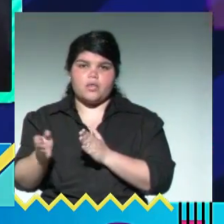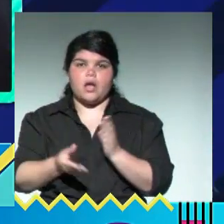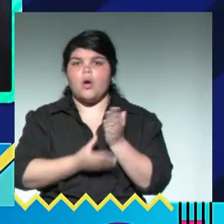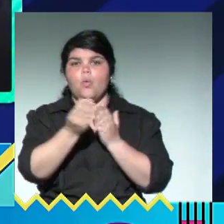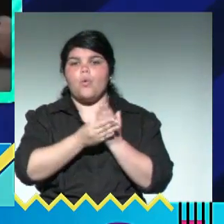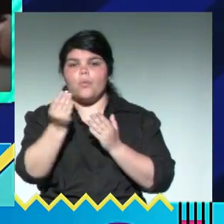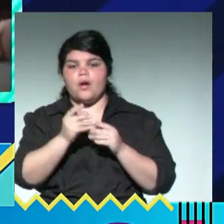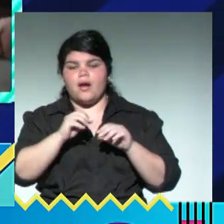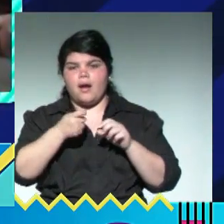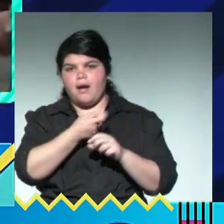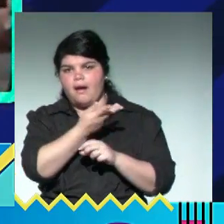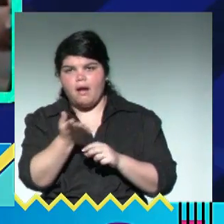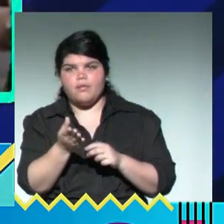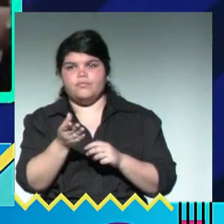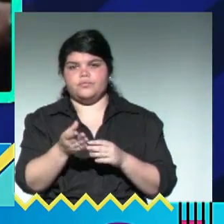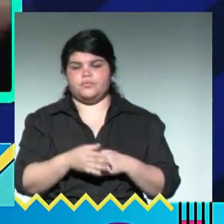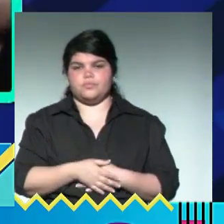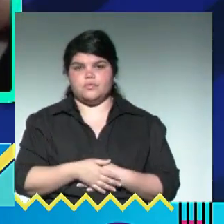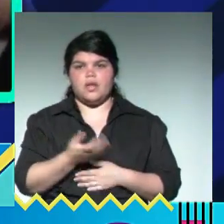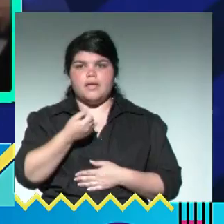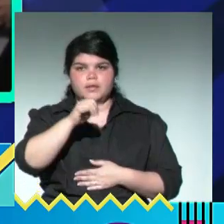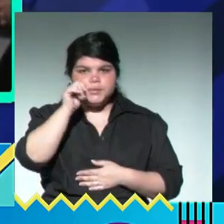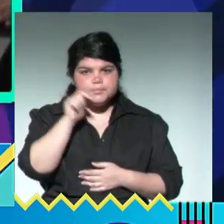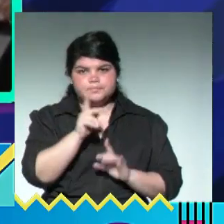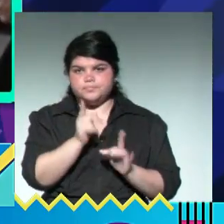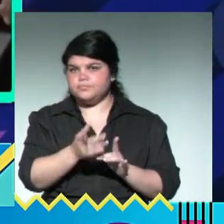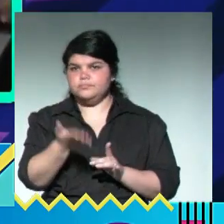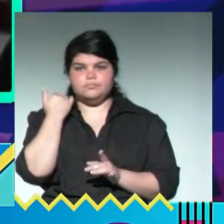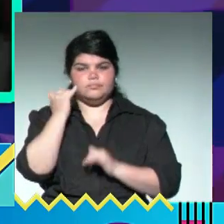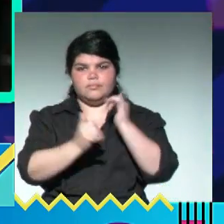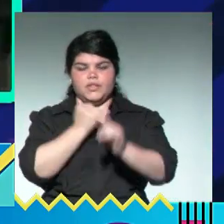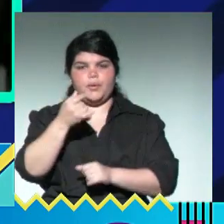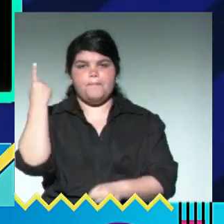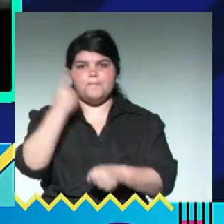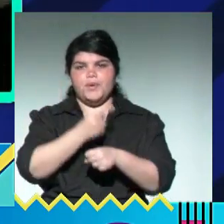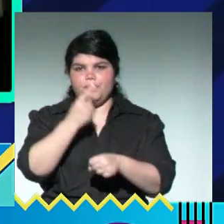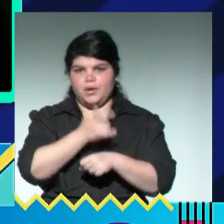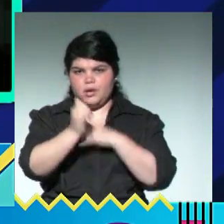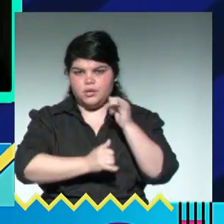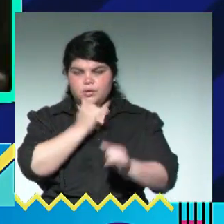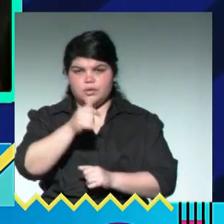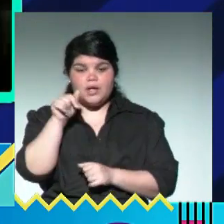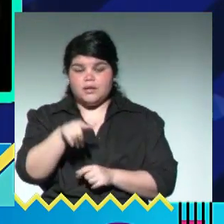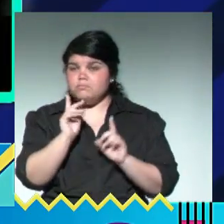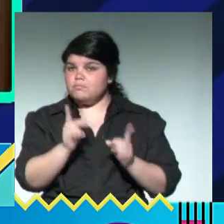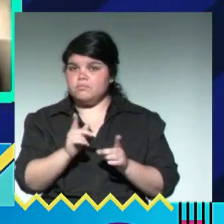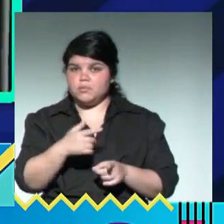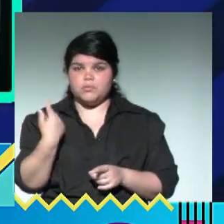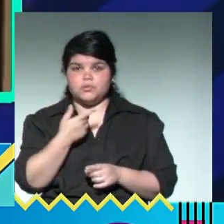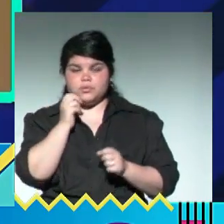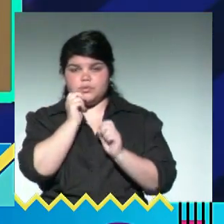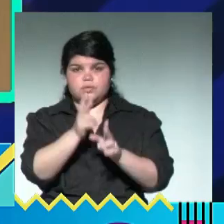tratar de un déficit primario cero, que no es déficit financiero, déficit primario cero. Eso es lo que estamos diciendo. Ahí